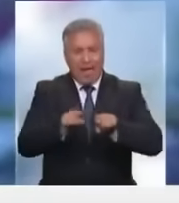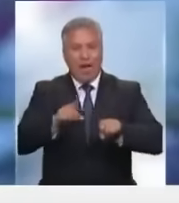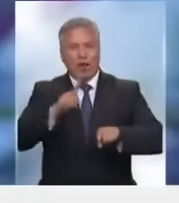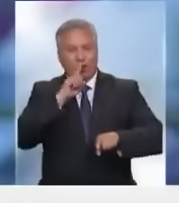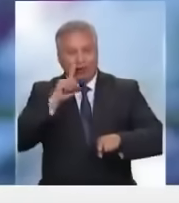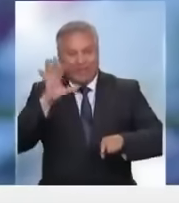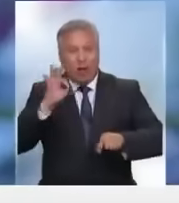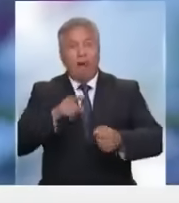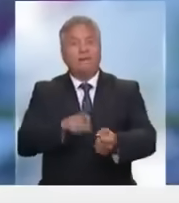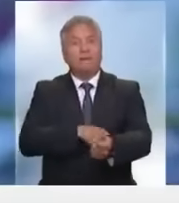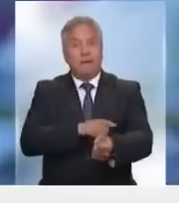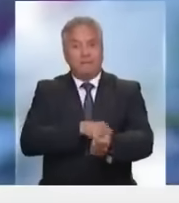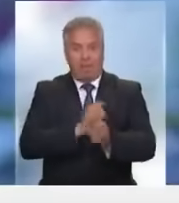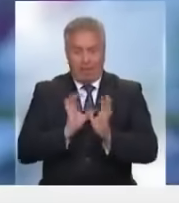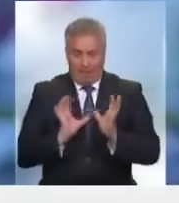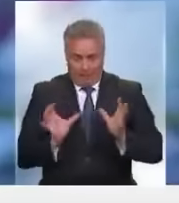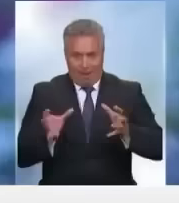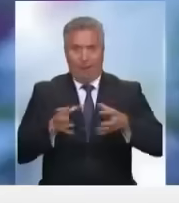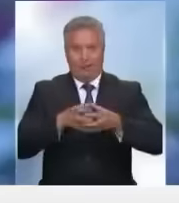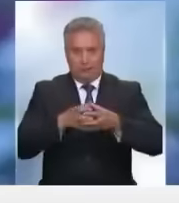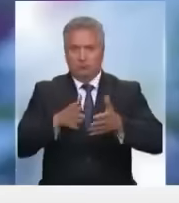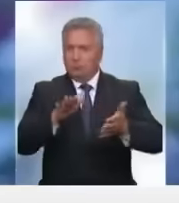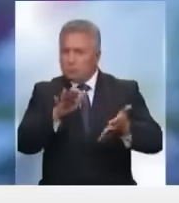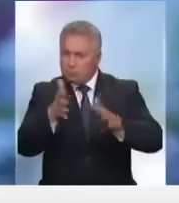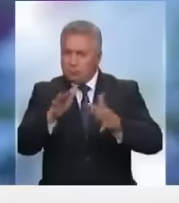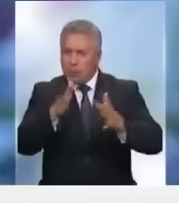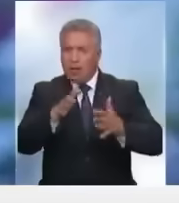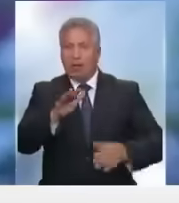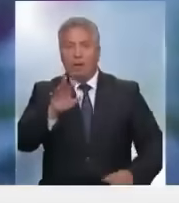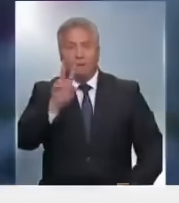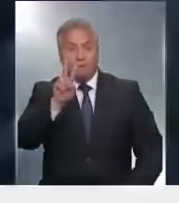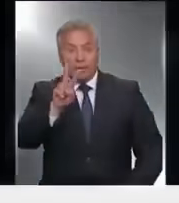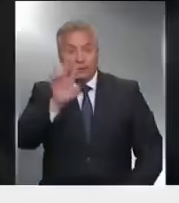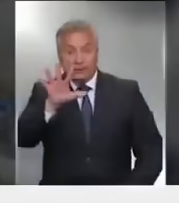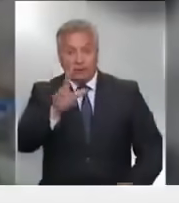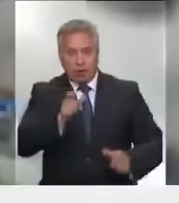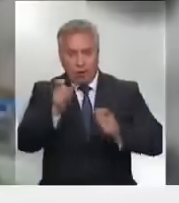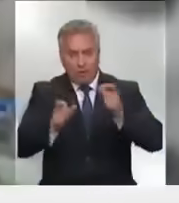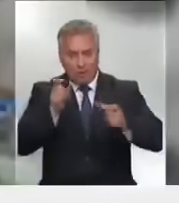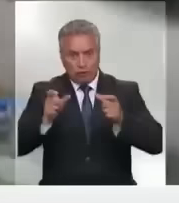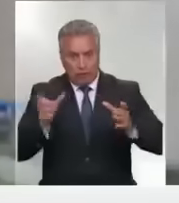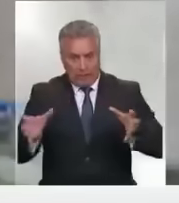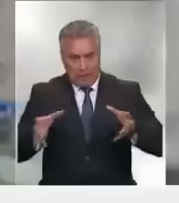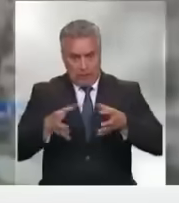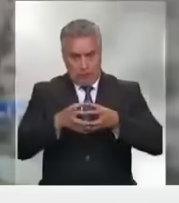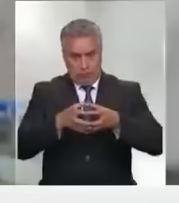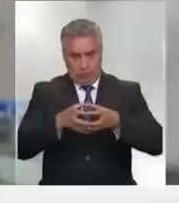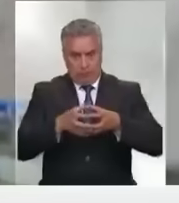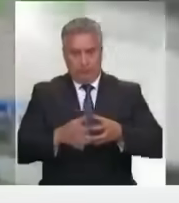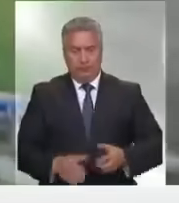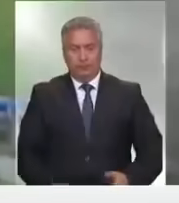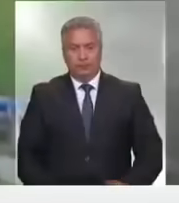etc., compuesto aproximadamente por 25 miembros.